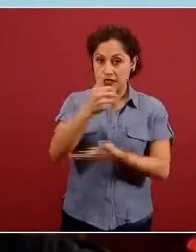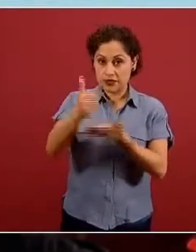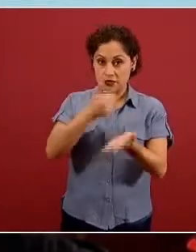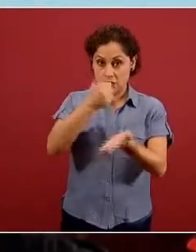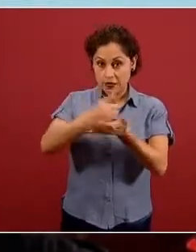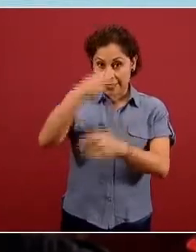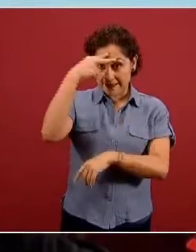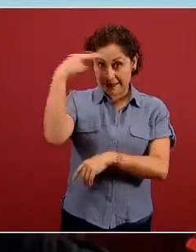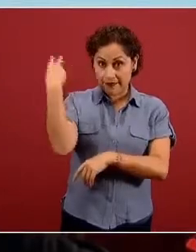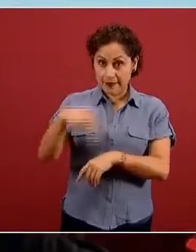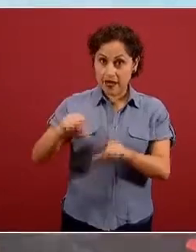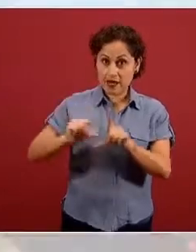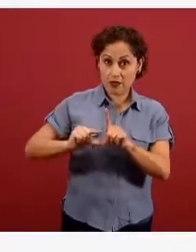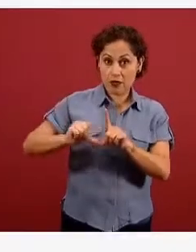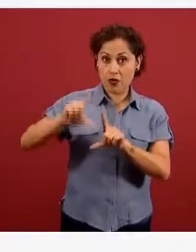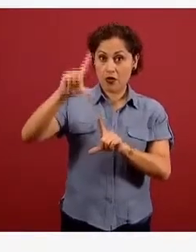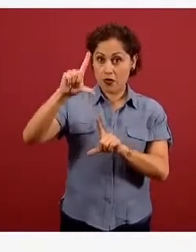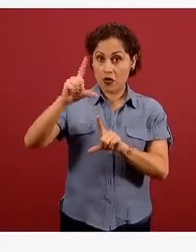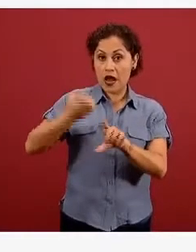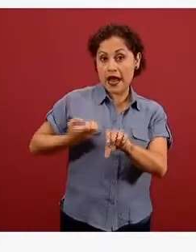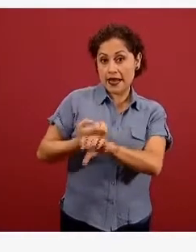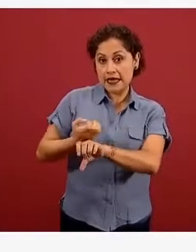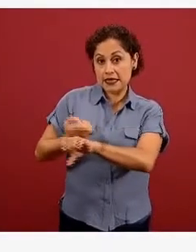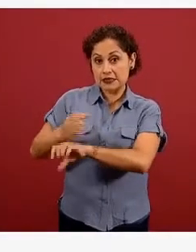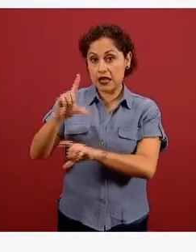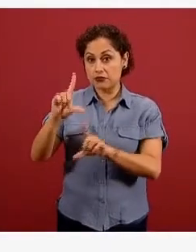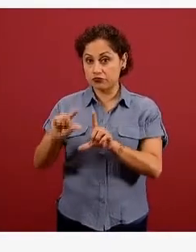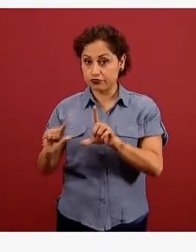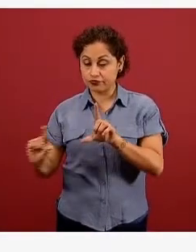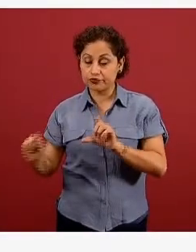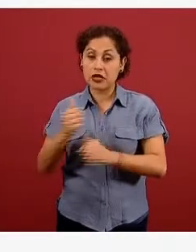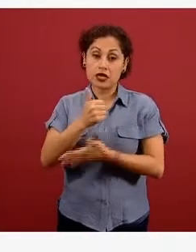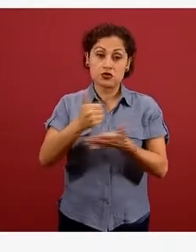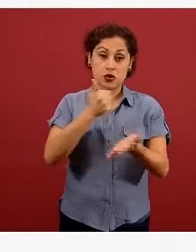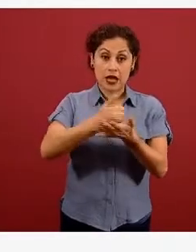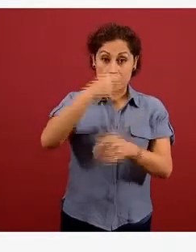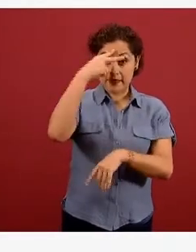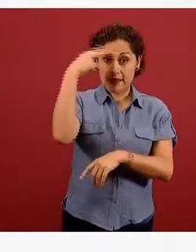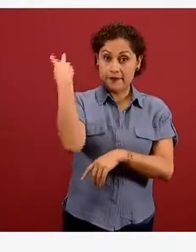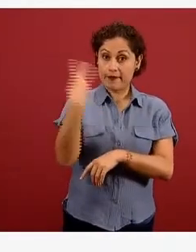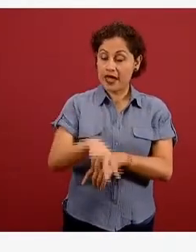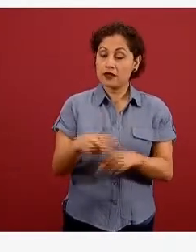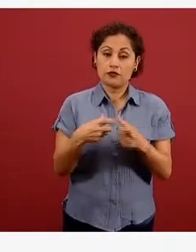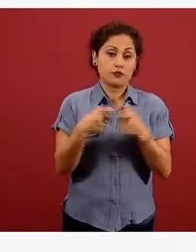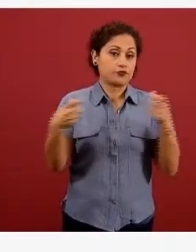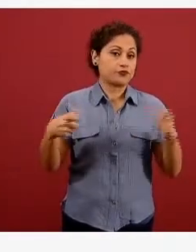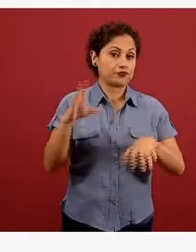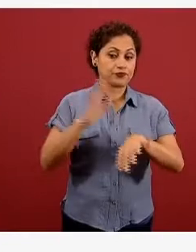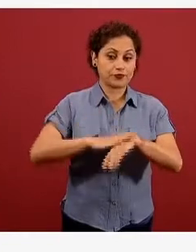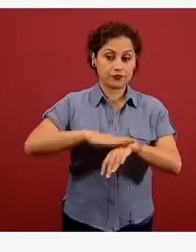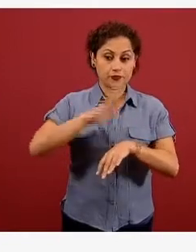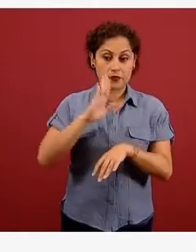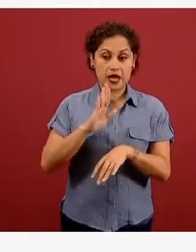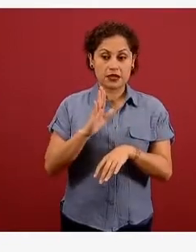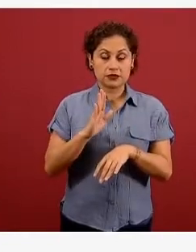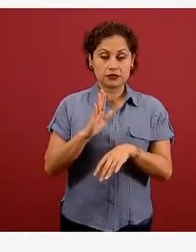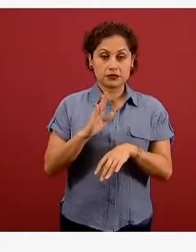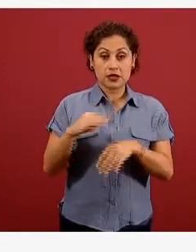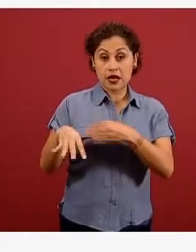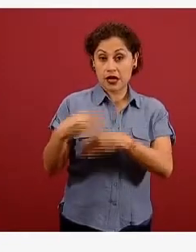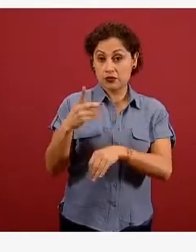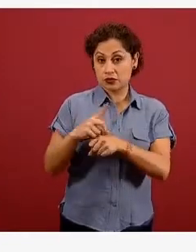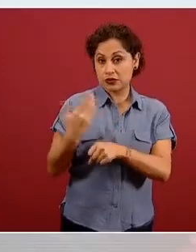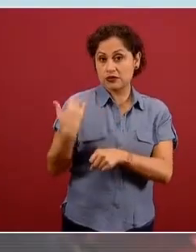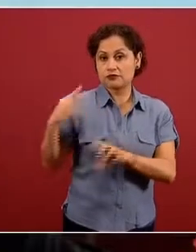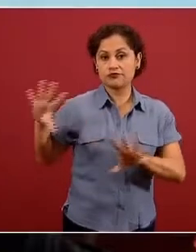ahí, corresponden a cada entidad federativa, la Ciudad de México teniendo el mayor aporte de casos de los últimos 14